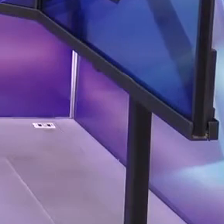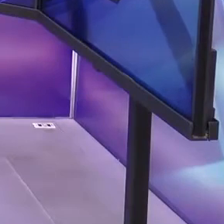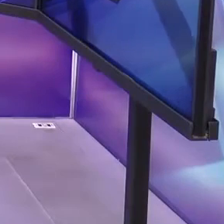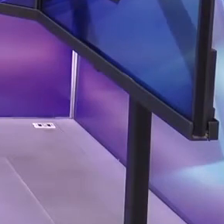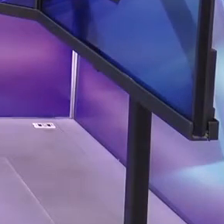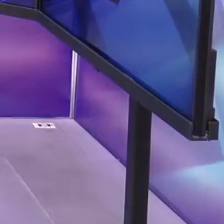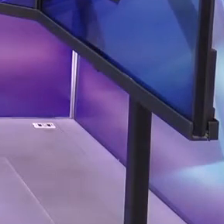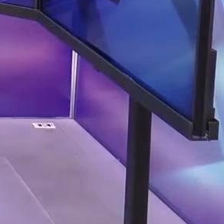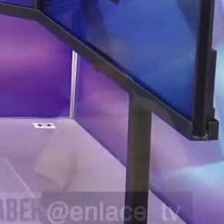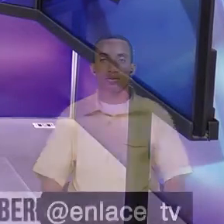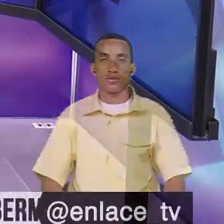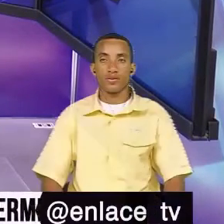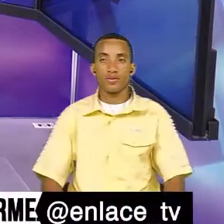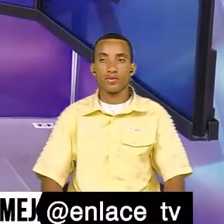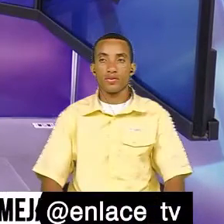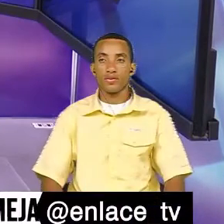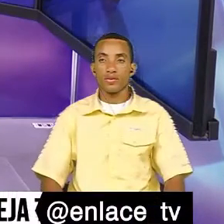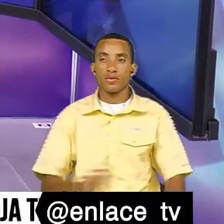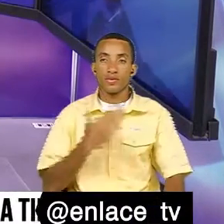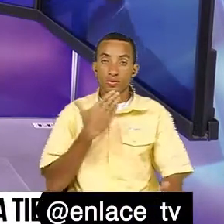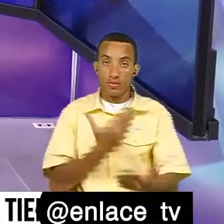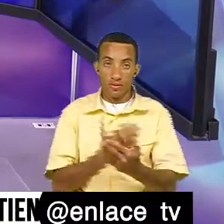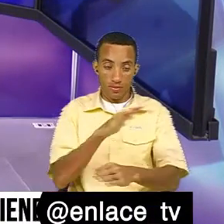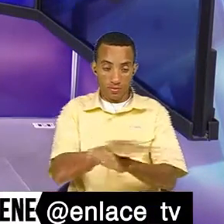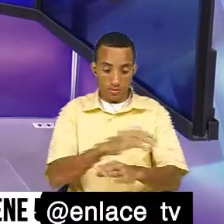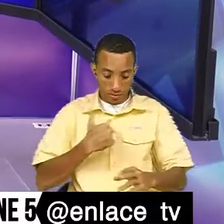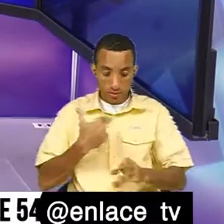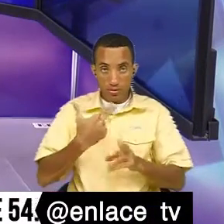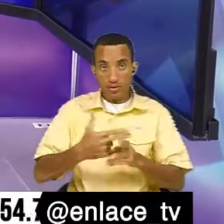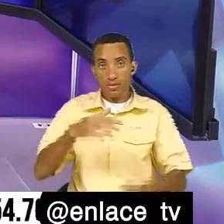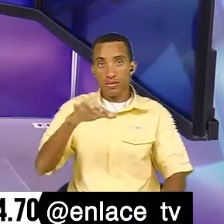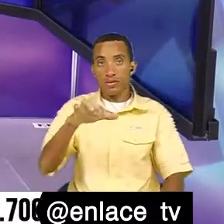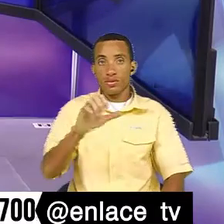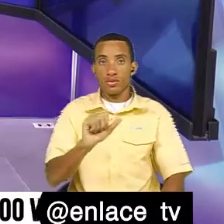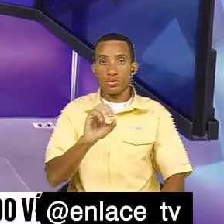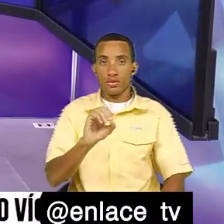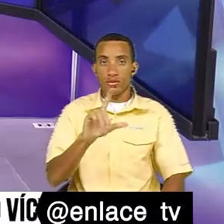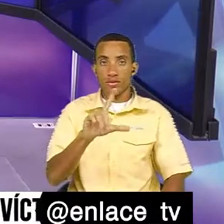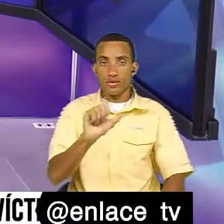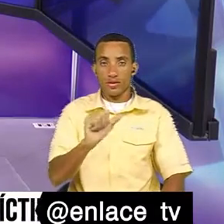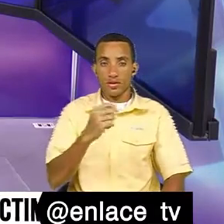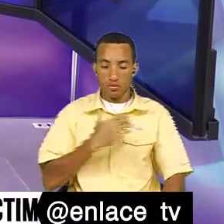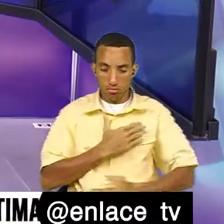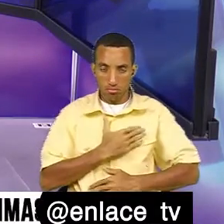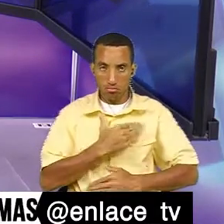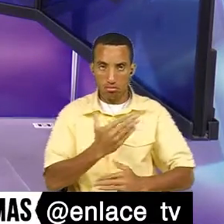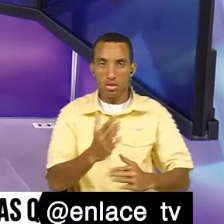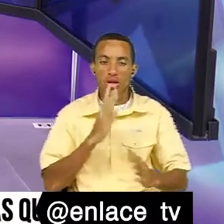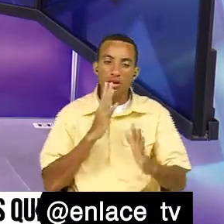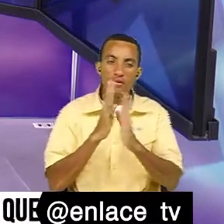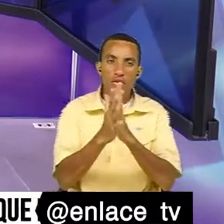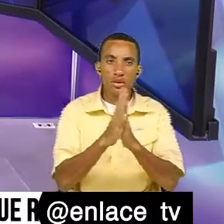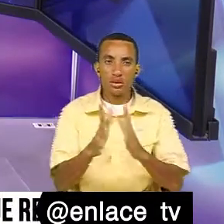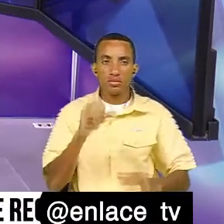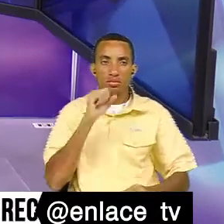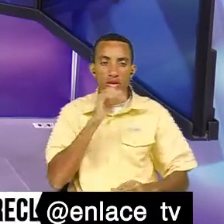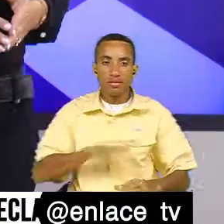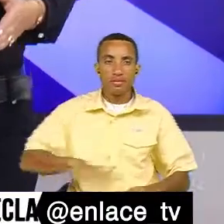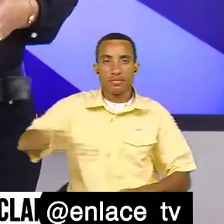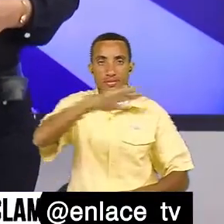buenas tardes, soy Paola López Vargas y una vez más los saludo con toda la información de Barranca Bermeja y la región en Enlace Noticias. Estos son nuestros